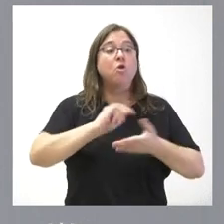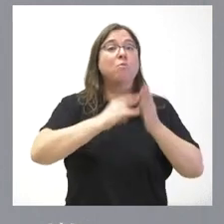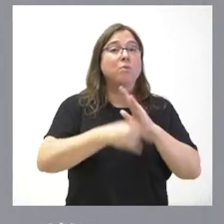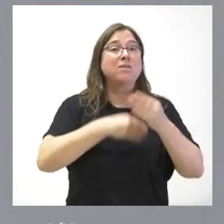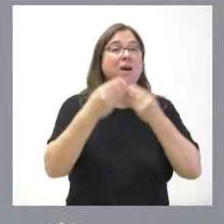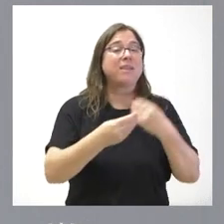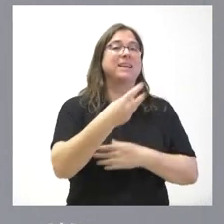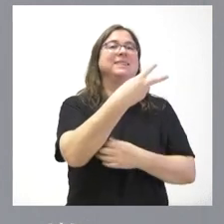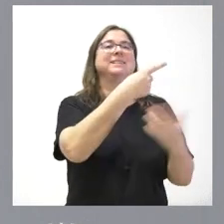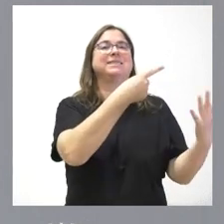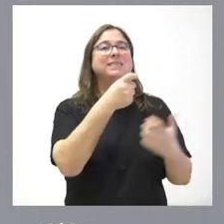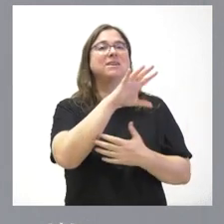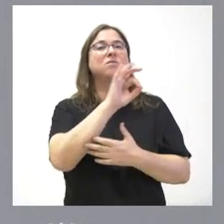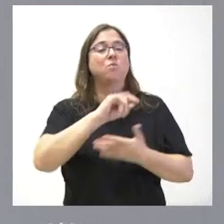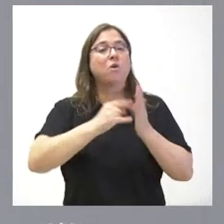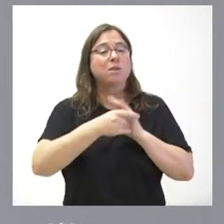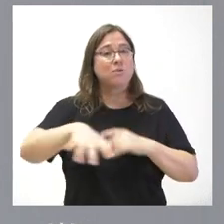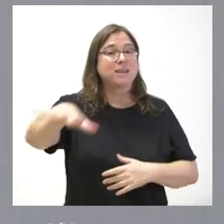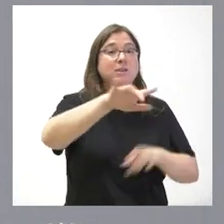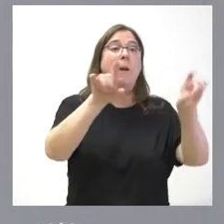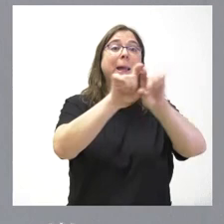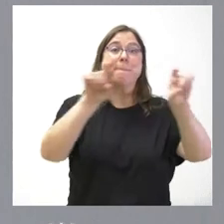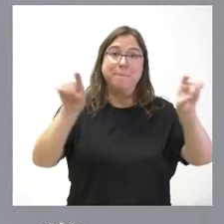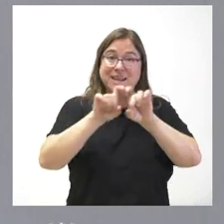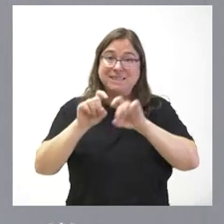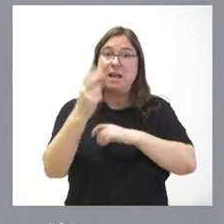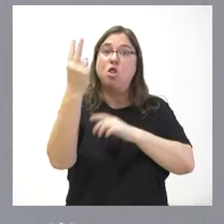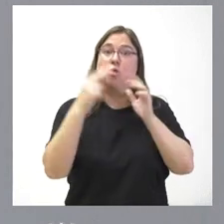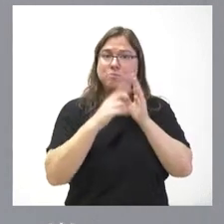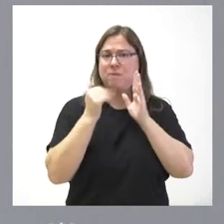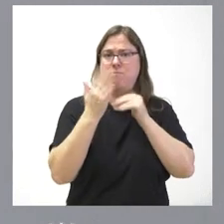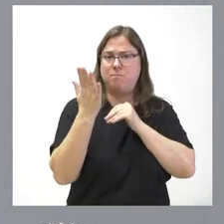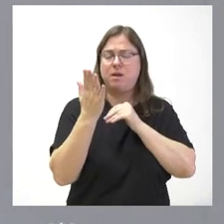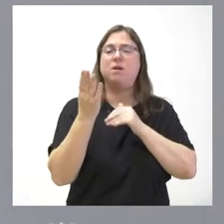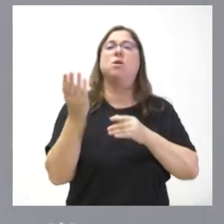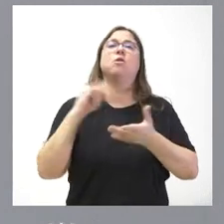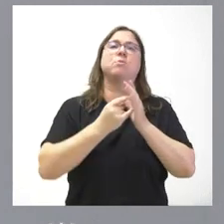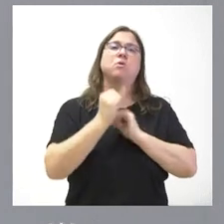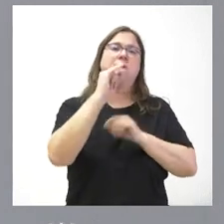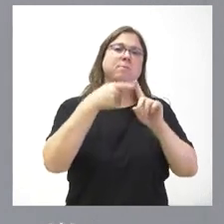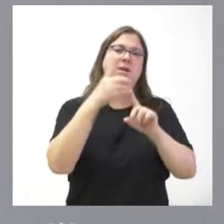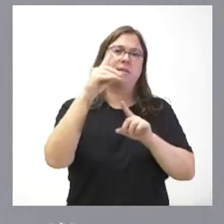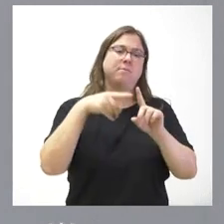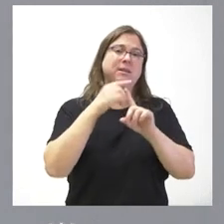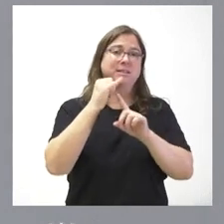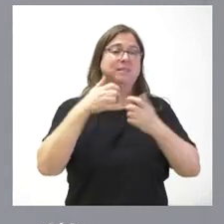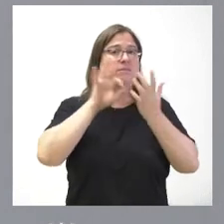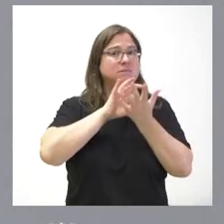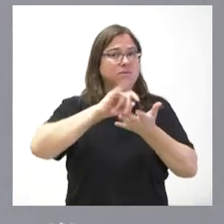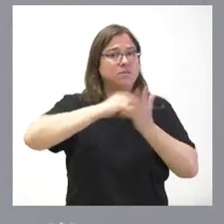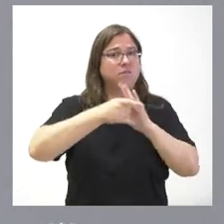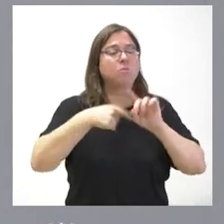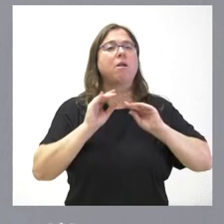i+ Dei en más de 2000 empresas incluye proyectos de i+ Dei servicios tecnológicos y